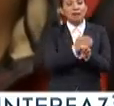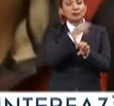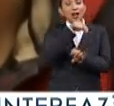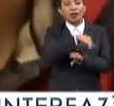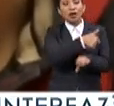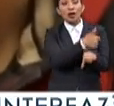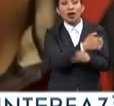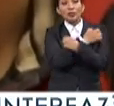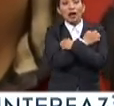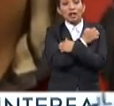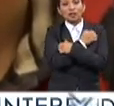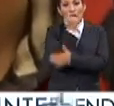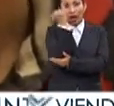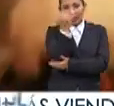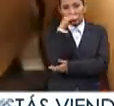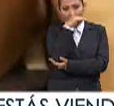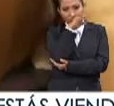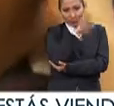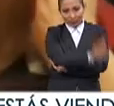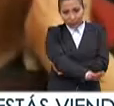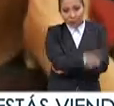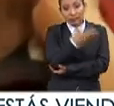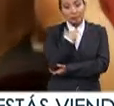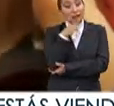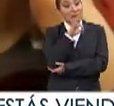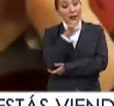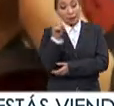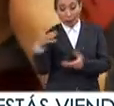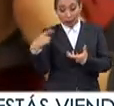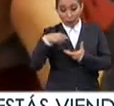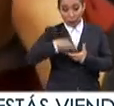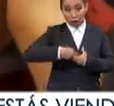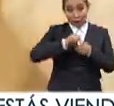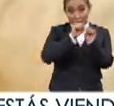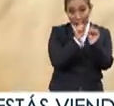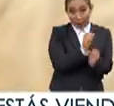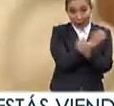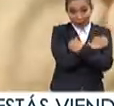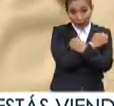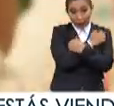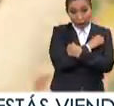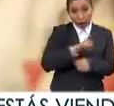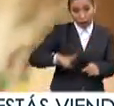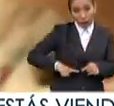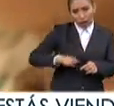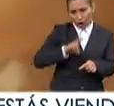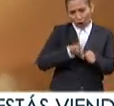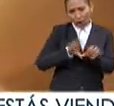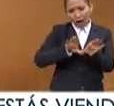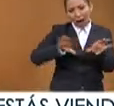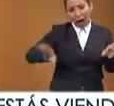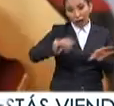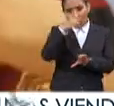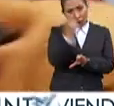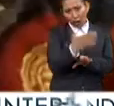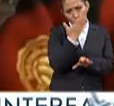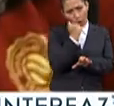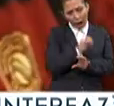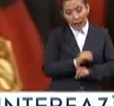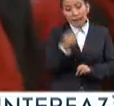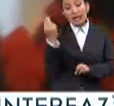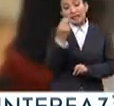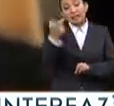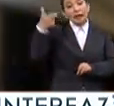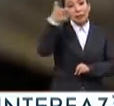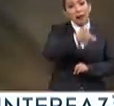donde la educación preescolar sea gratuita al no ser parte del sistema de educación pública regular no es obligatoria y